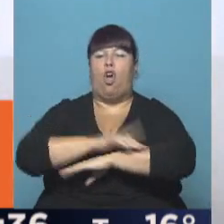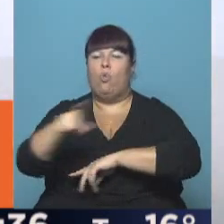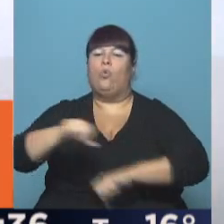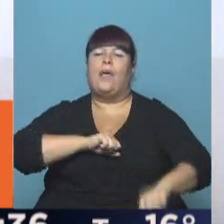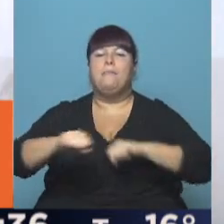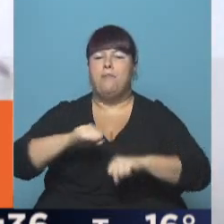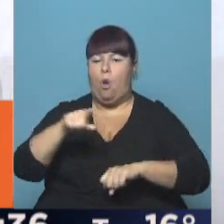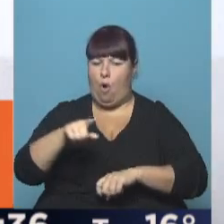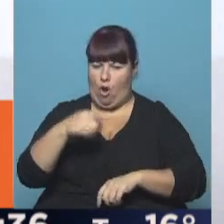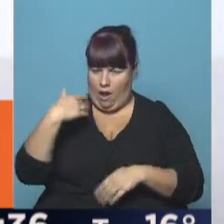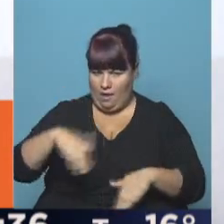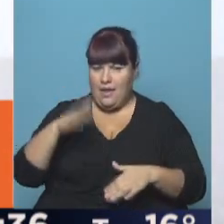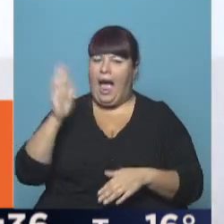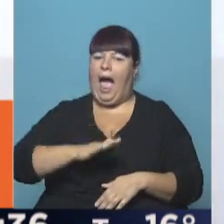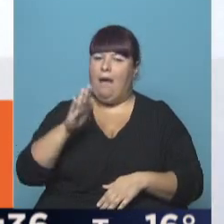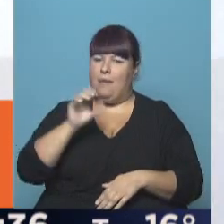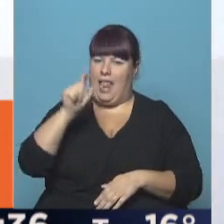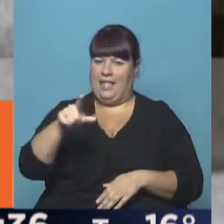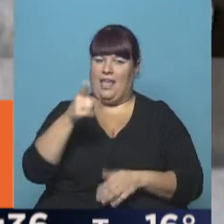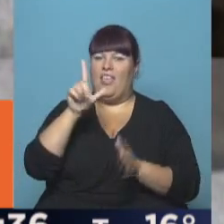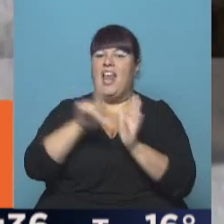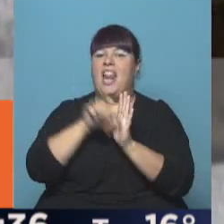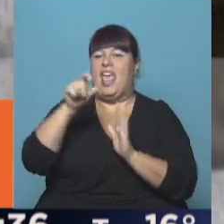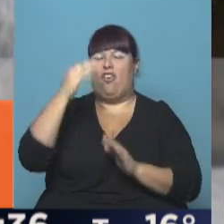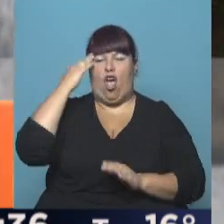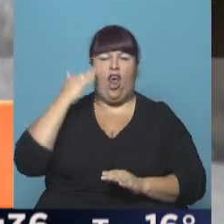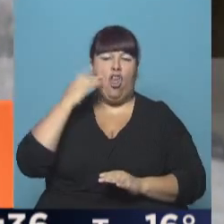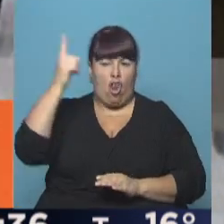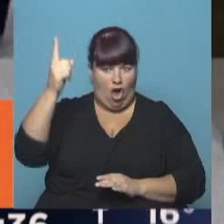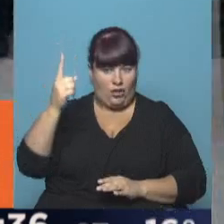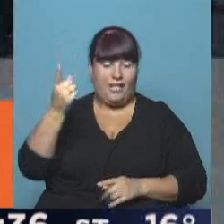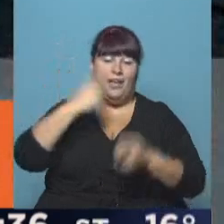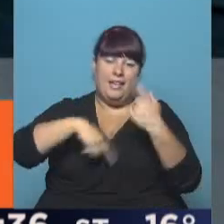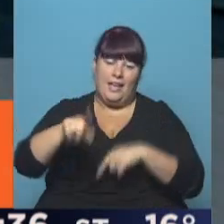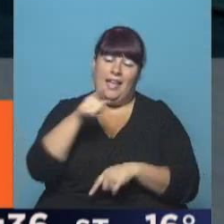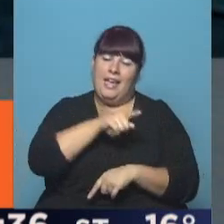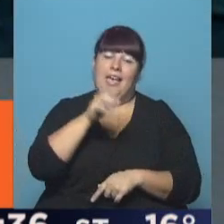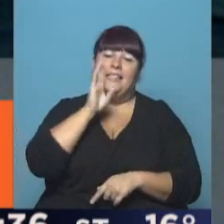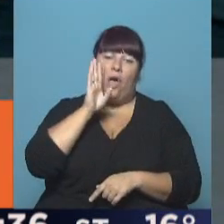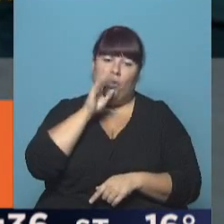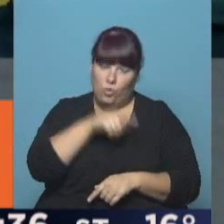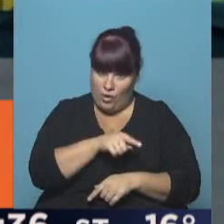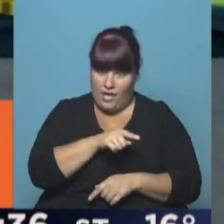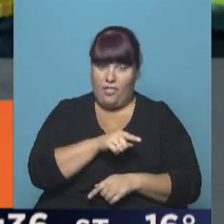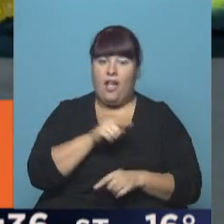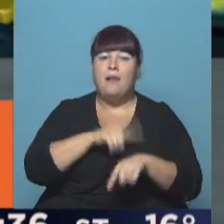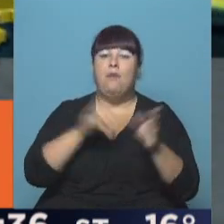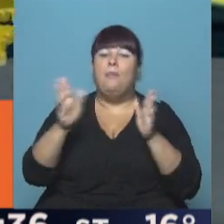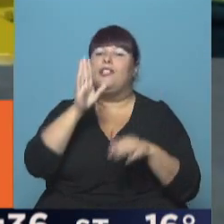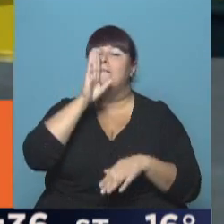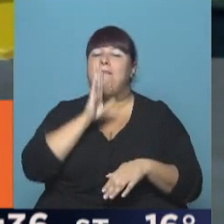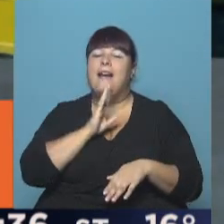provocador, desestabilizador y amenazante del régimen de Corea del Norte, por lo que por parte de Estados Unidos la era de la